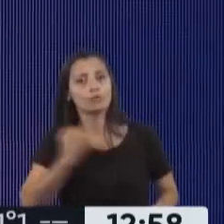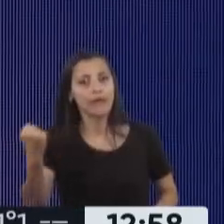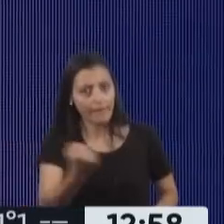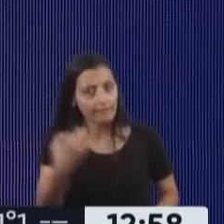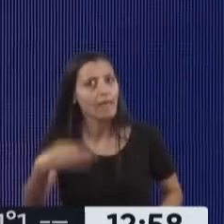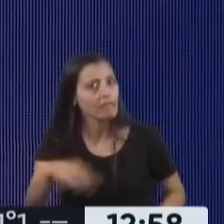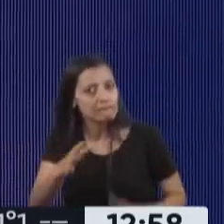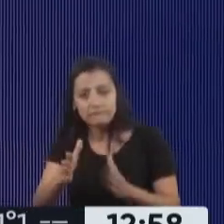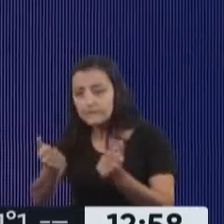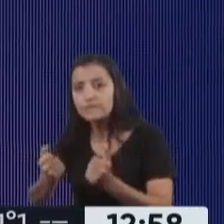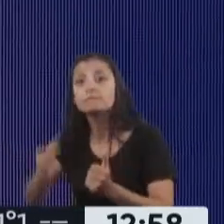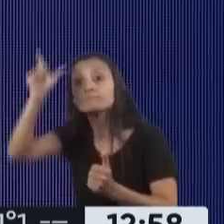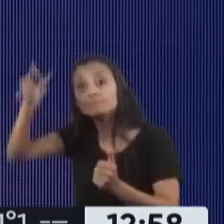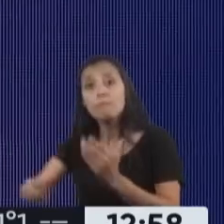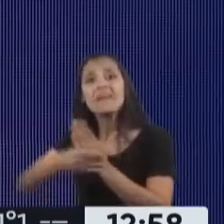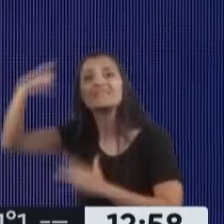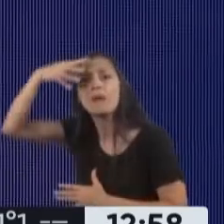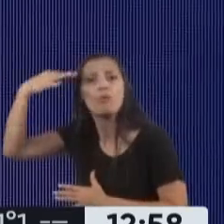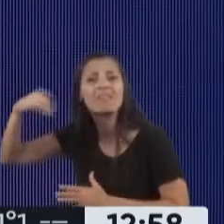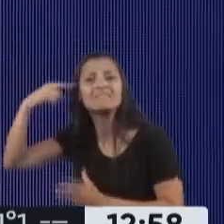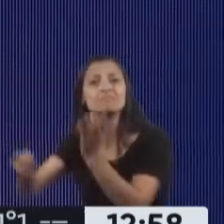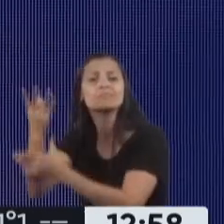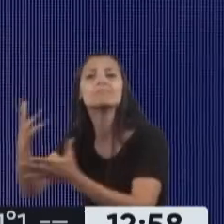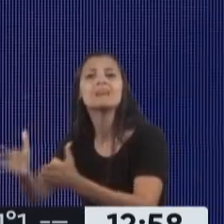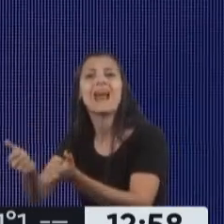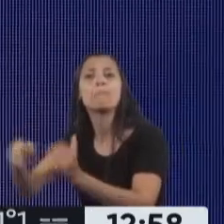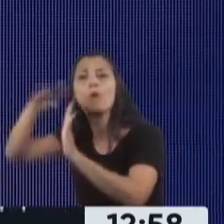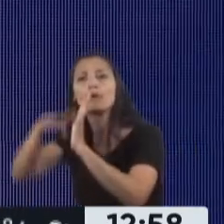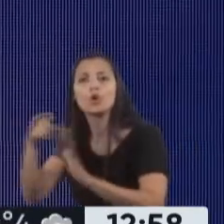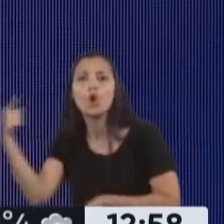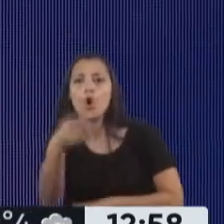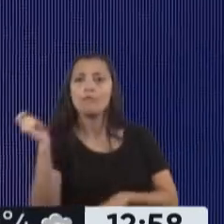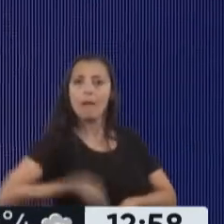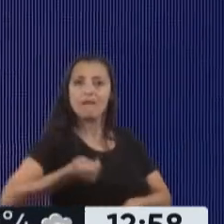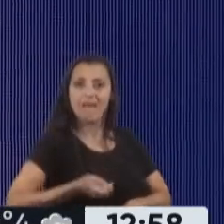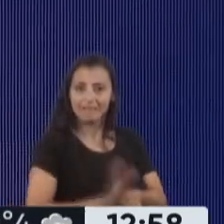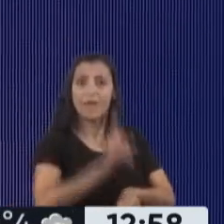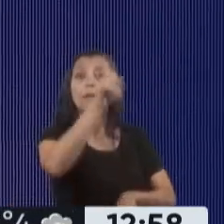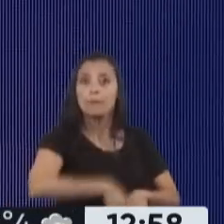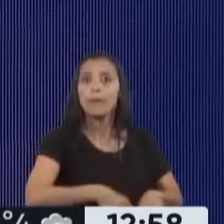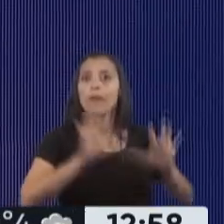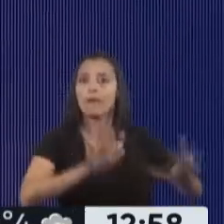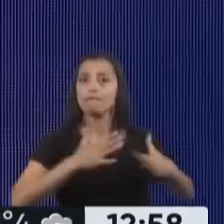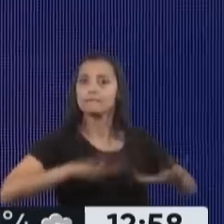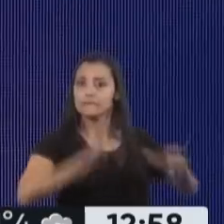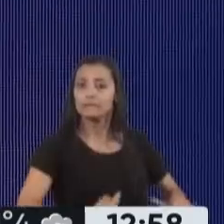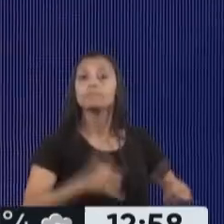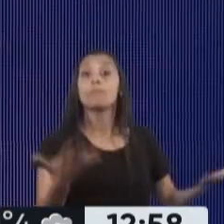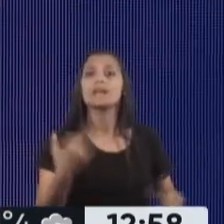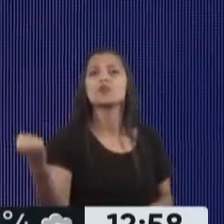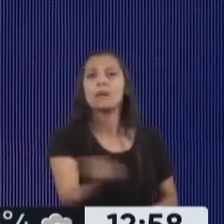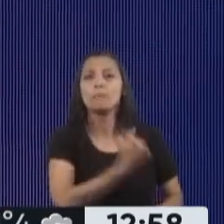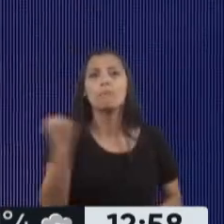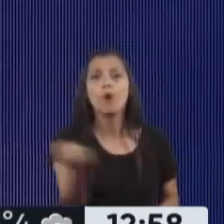tener rápido el protocolo antipiquete y por eso era muy importante lo que pasaba en